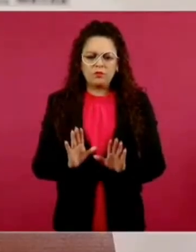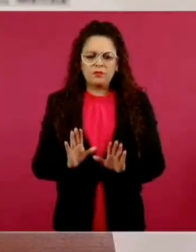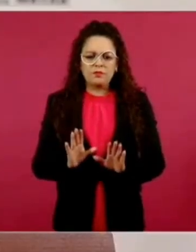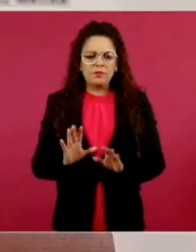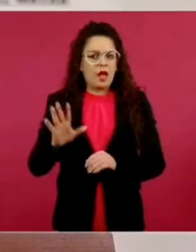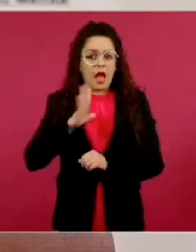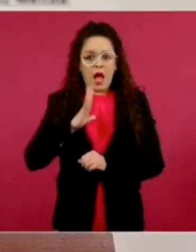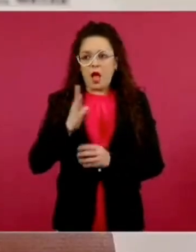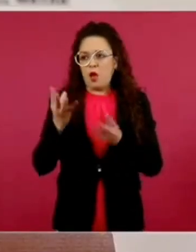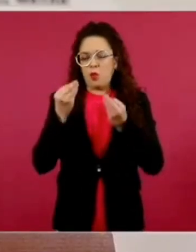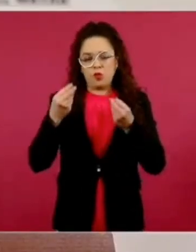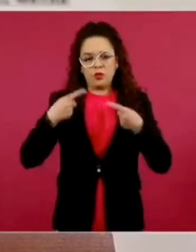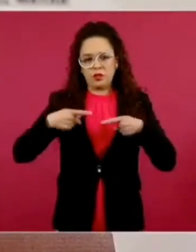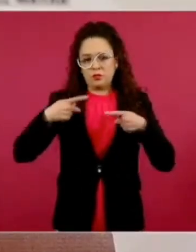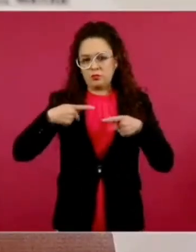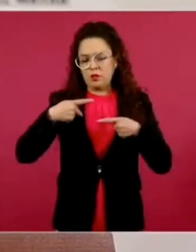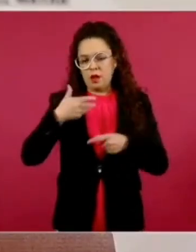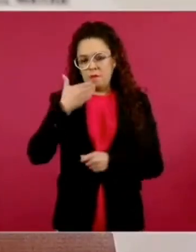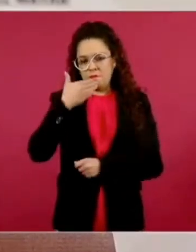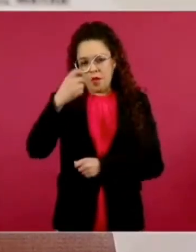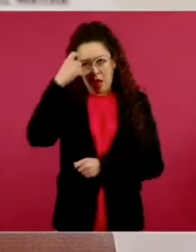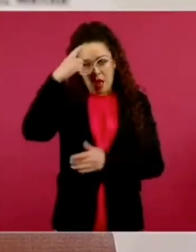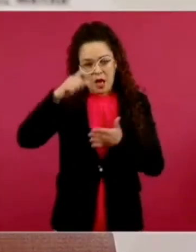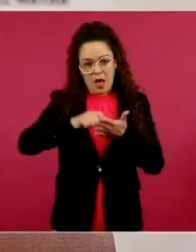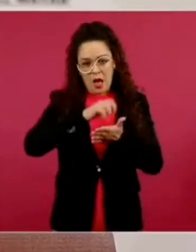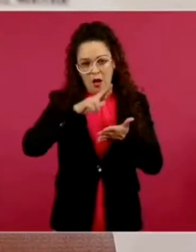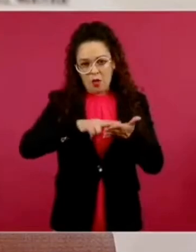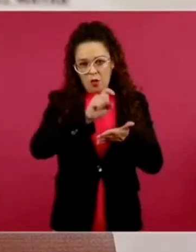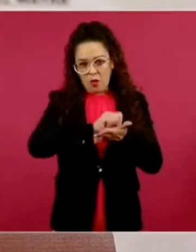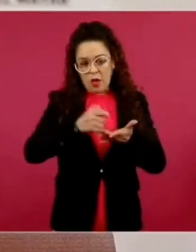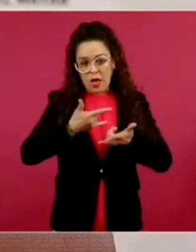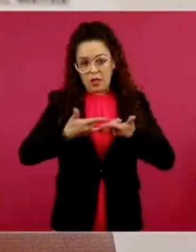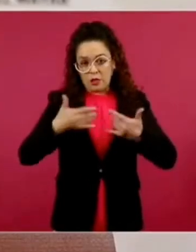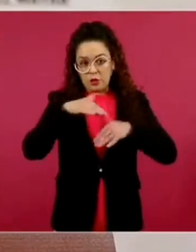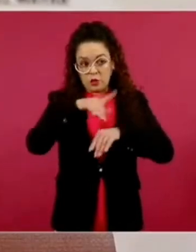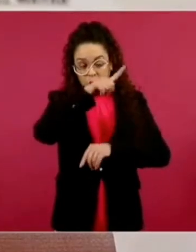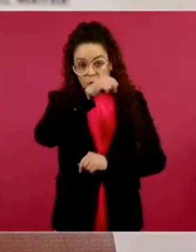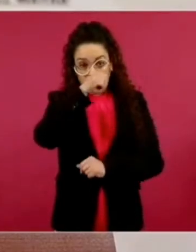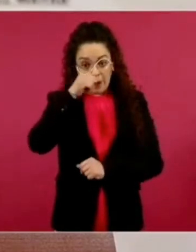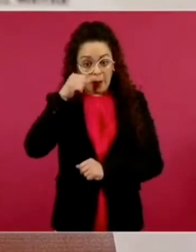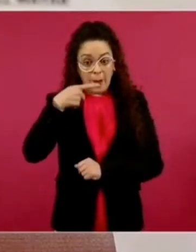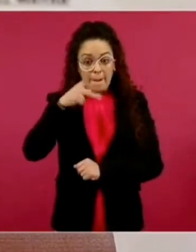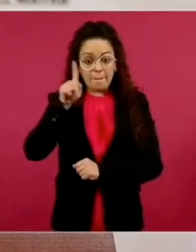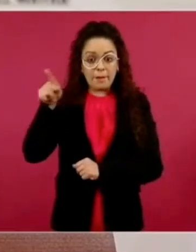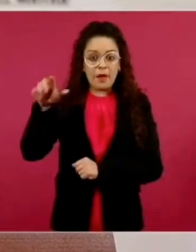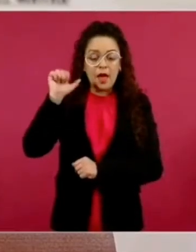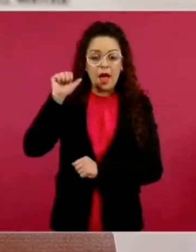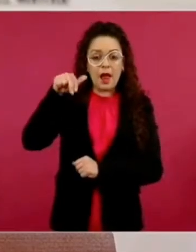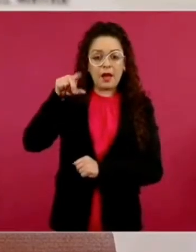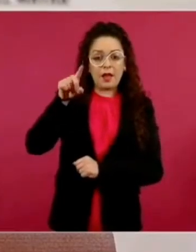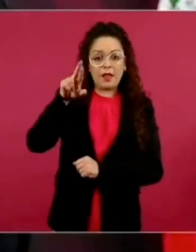hay muy buenos autores sobre Juárez, pero don Andrés Enestrosa,